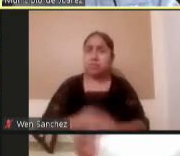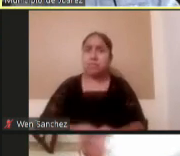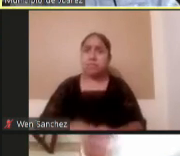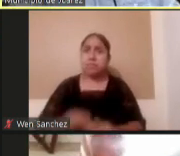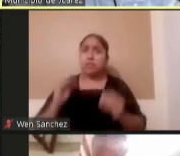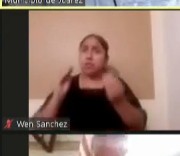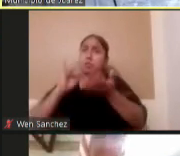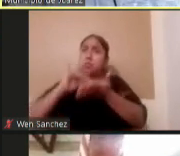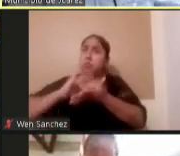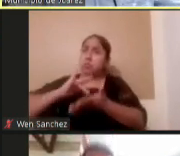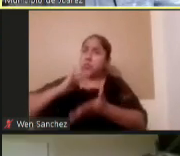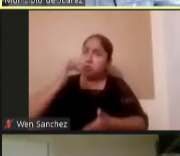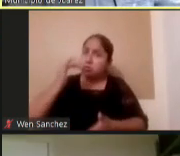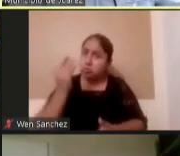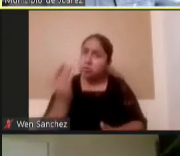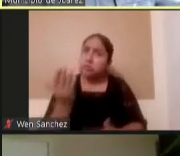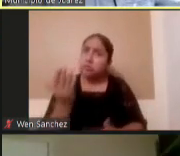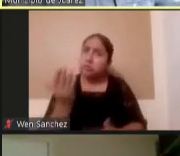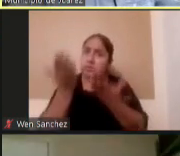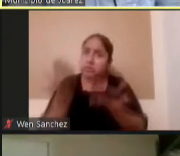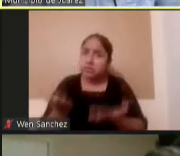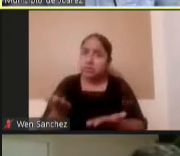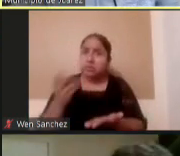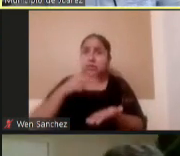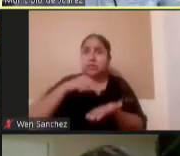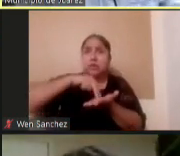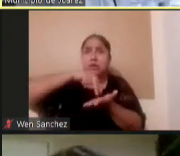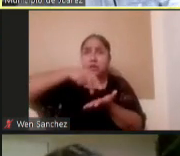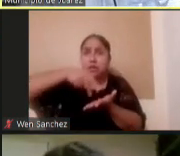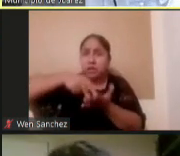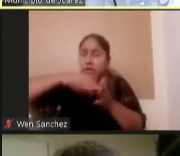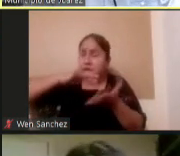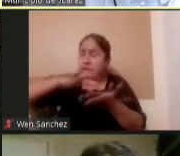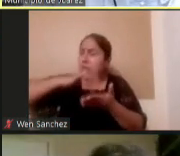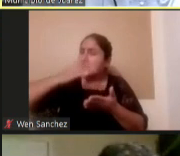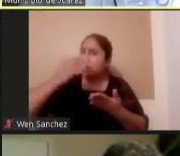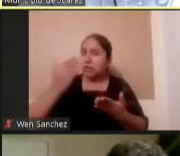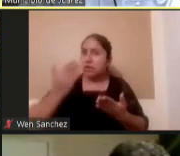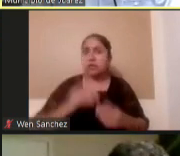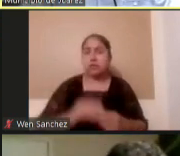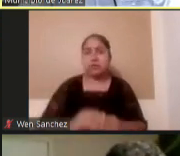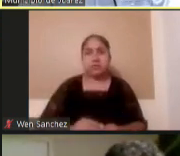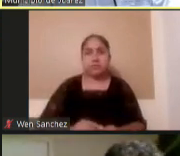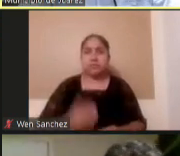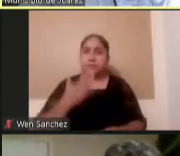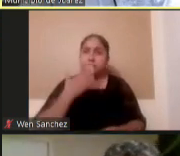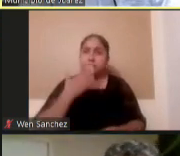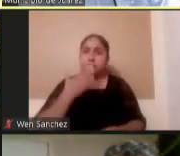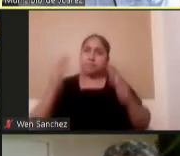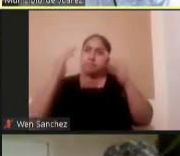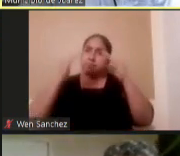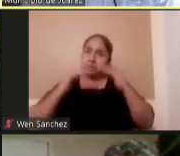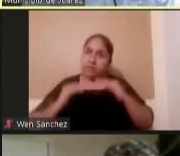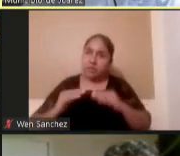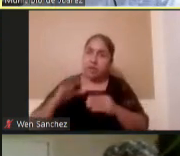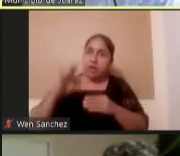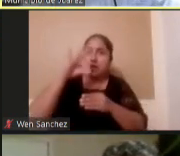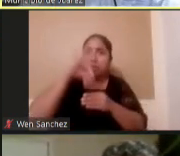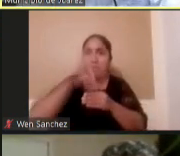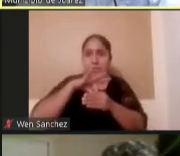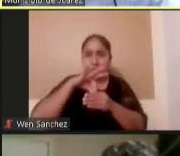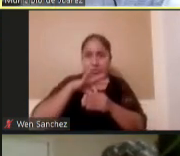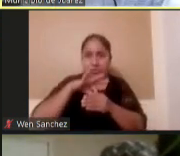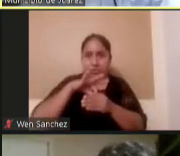Rosa, por su participación en este tema. Vamos a proceder a votar primero el